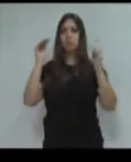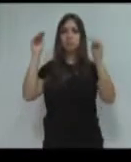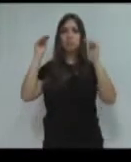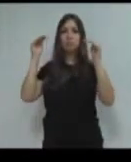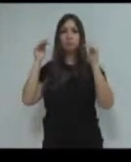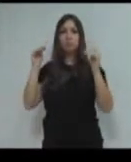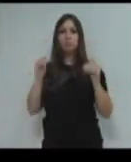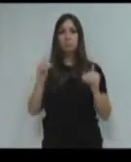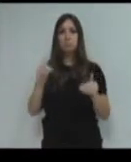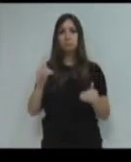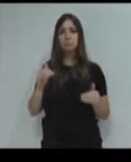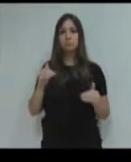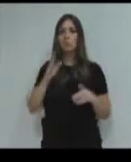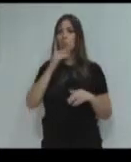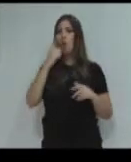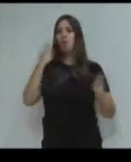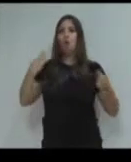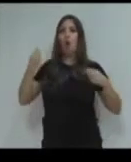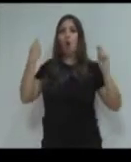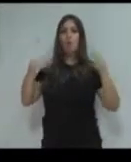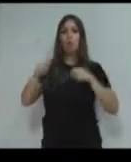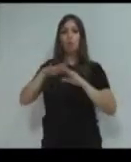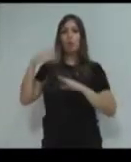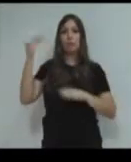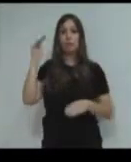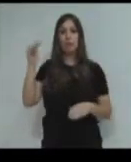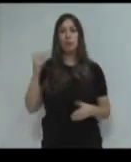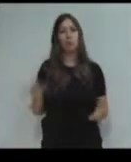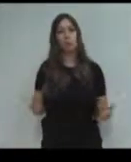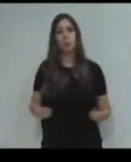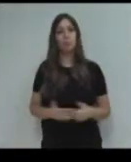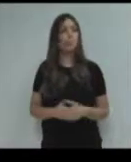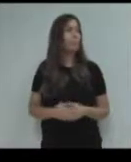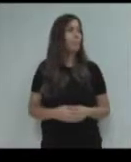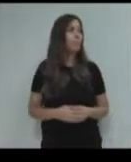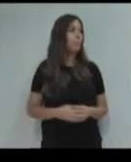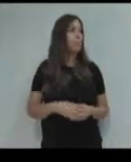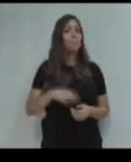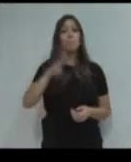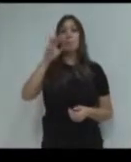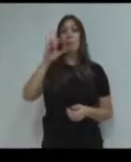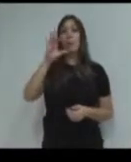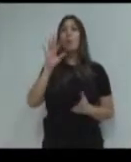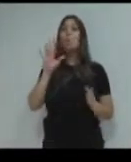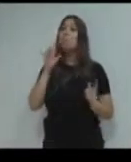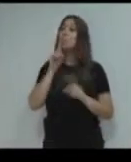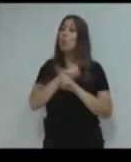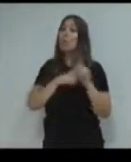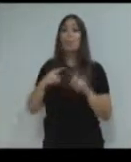de la partida de comercio exterior, por ejemplo. No sé. El problema es que me puedo perder información.